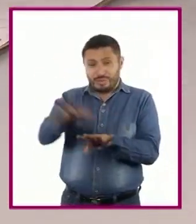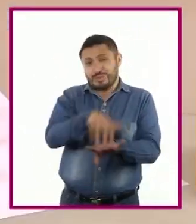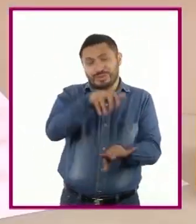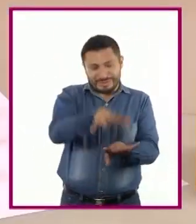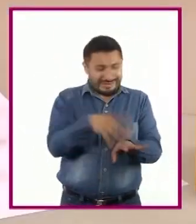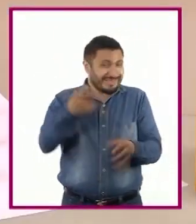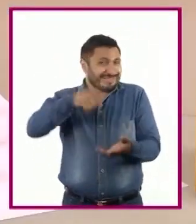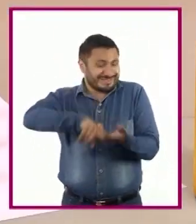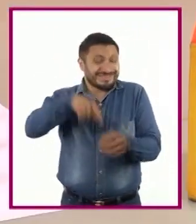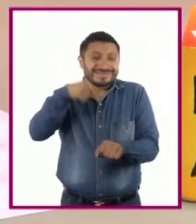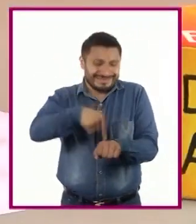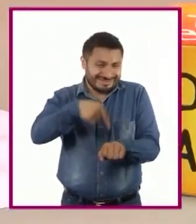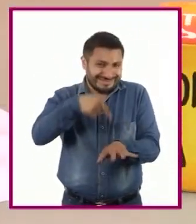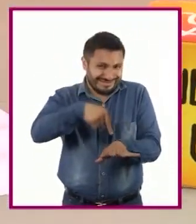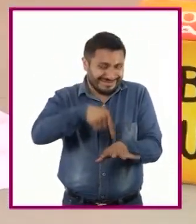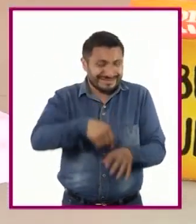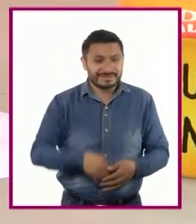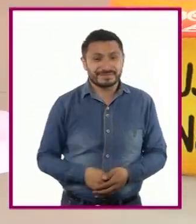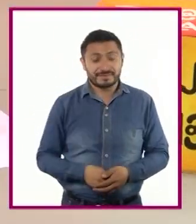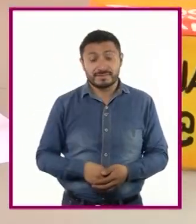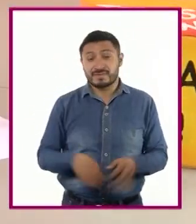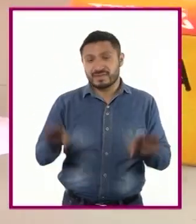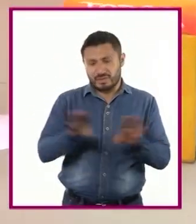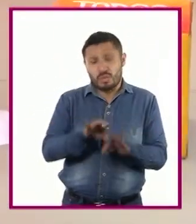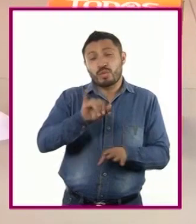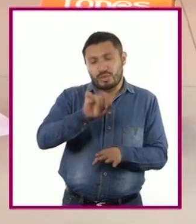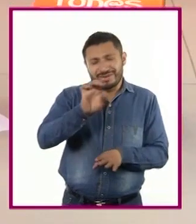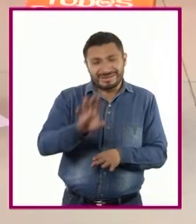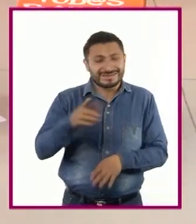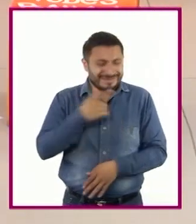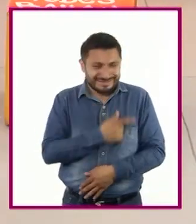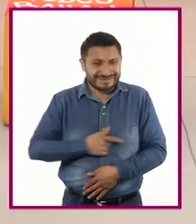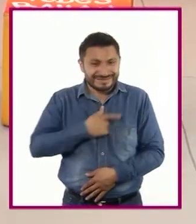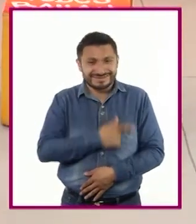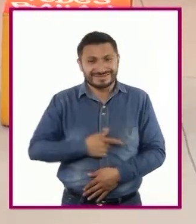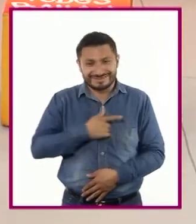pies. Y como que sí, ¿eh? Ya me está gustando.